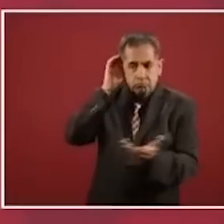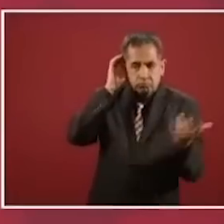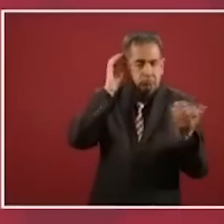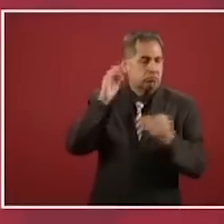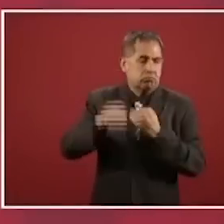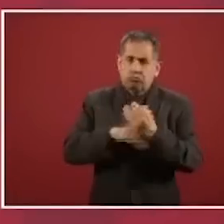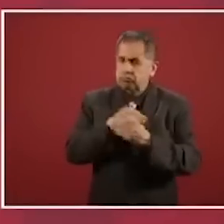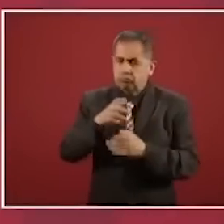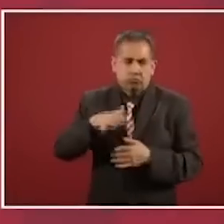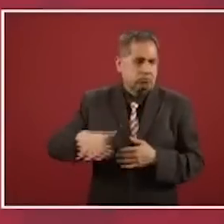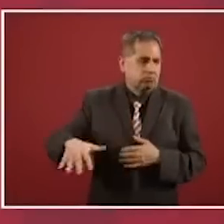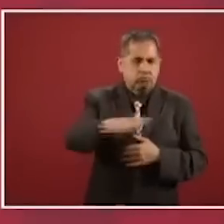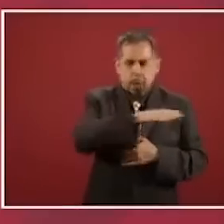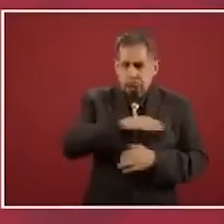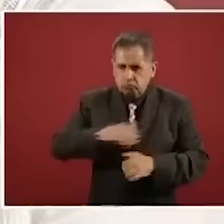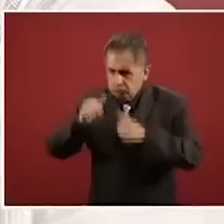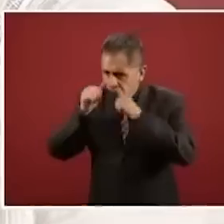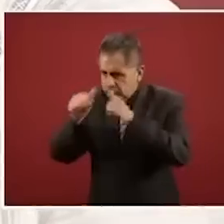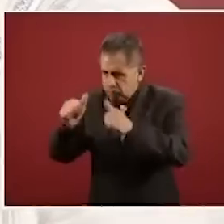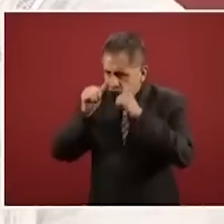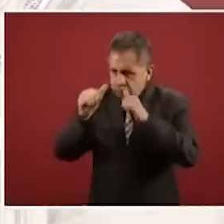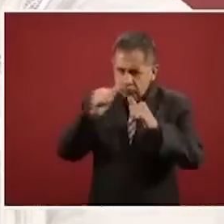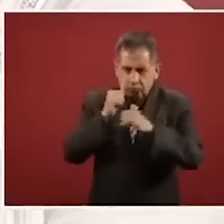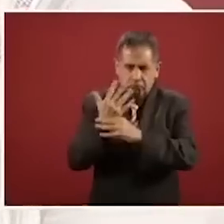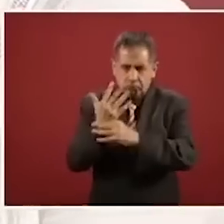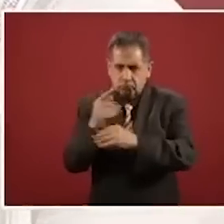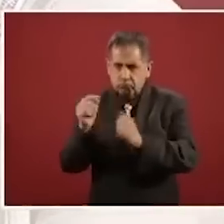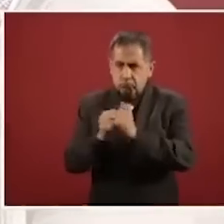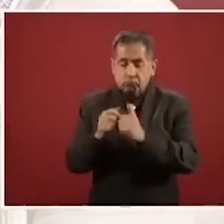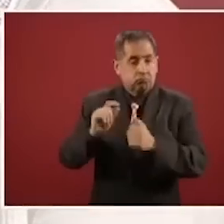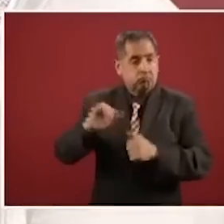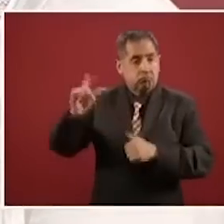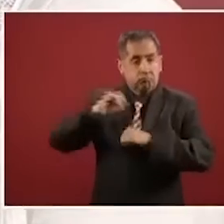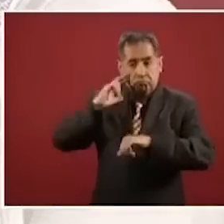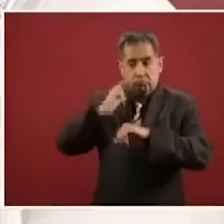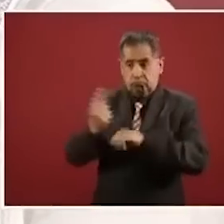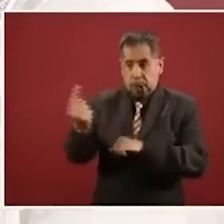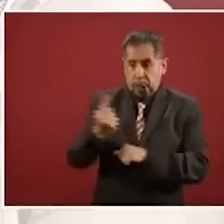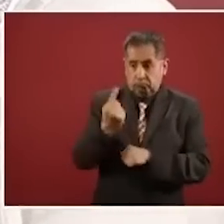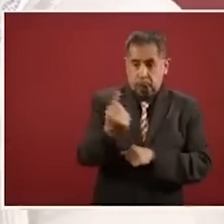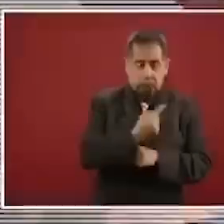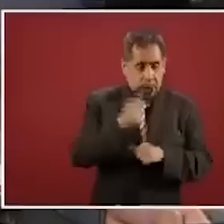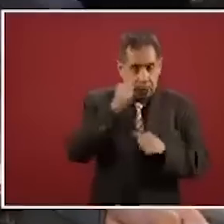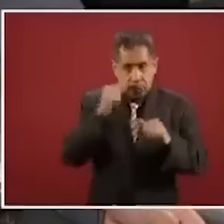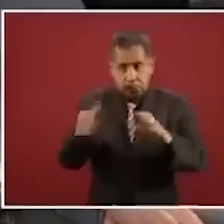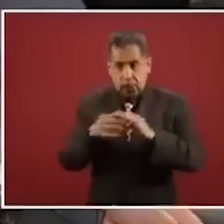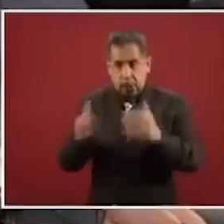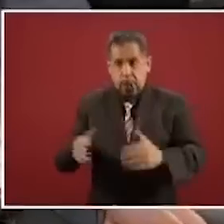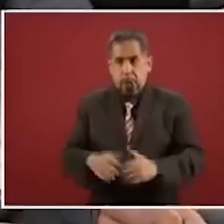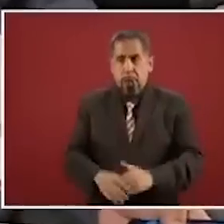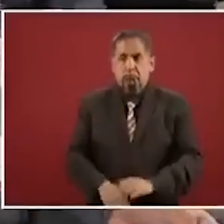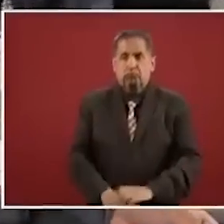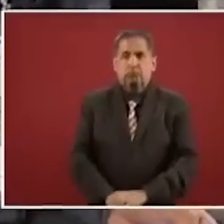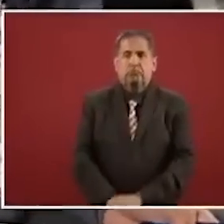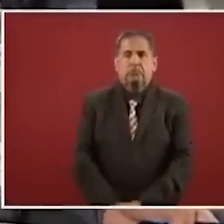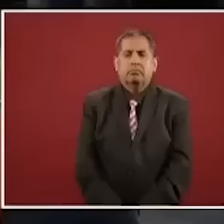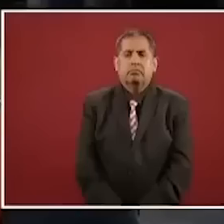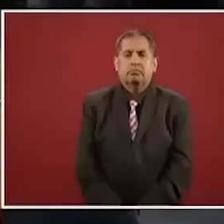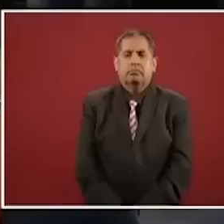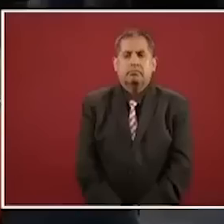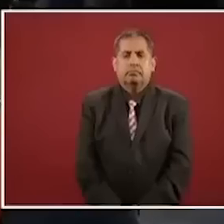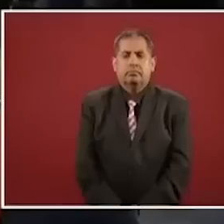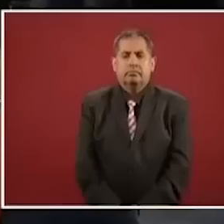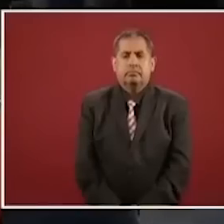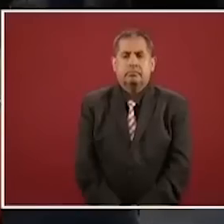de nuestras comunidades a través de sus propias autoridades e instituciones. ¿Puedo